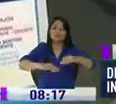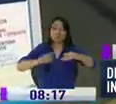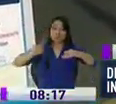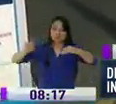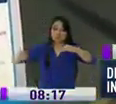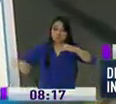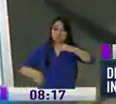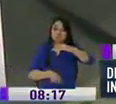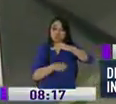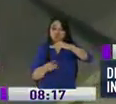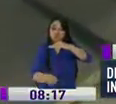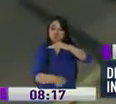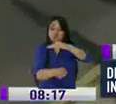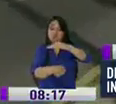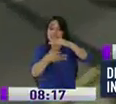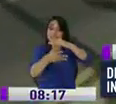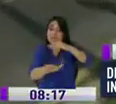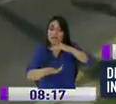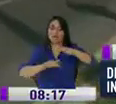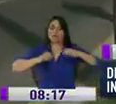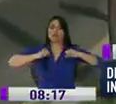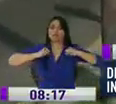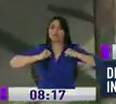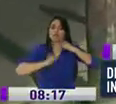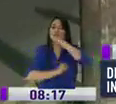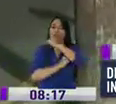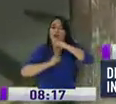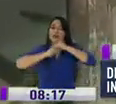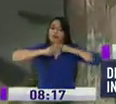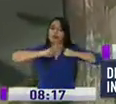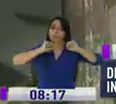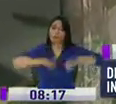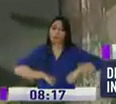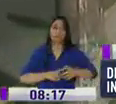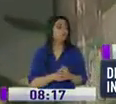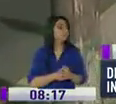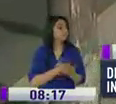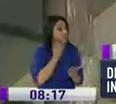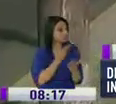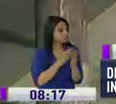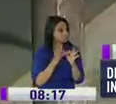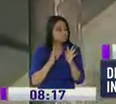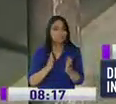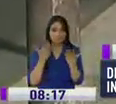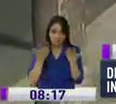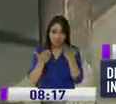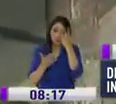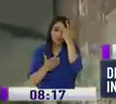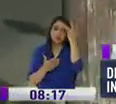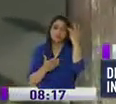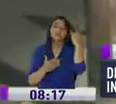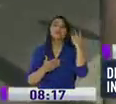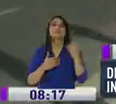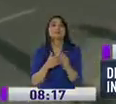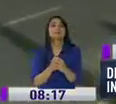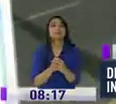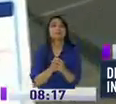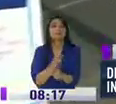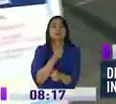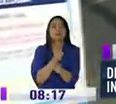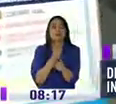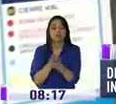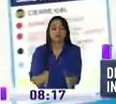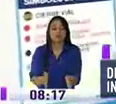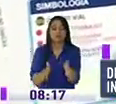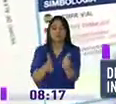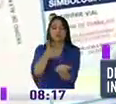corresponda pasar a la tuneladora no tengamos ningún inconveniente. Perfecto, Andrea, muchas gracias. Y precisamente por esta razón se va a hacer este